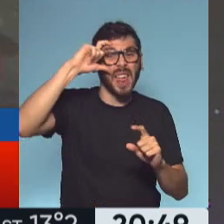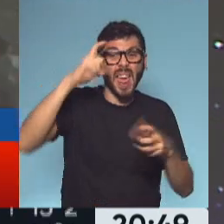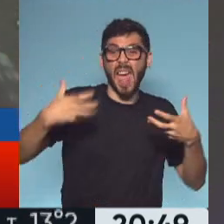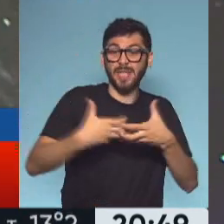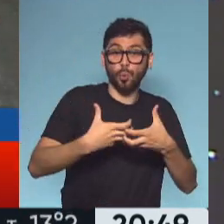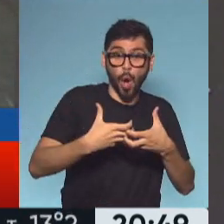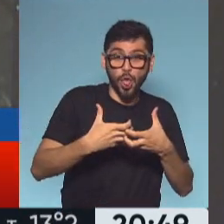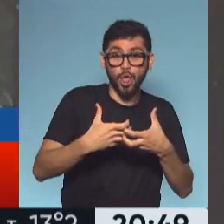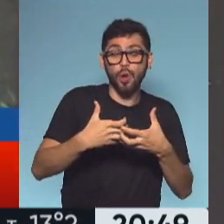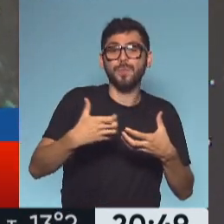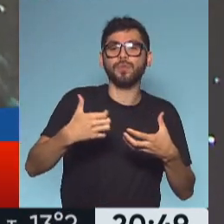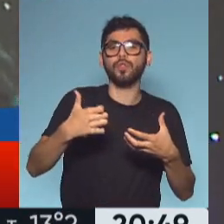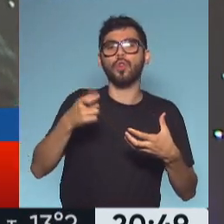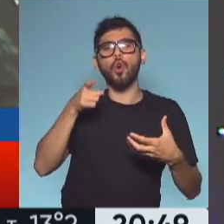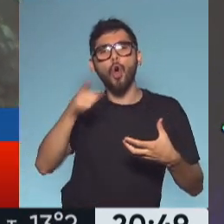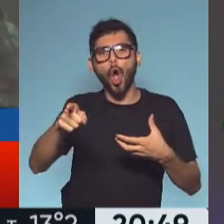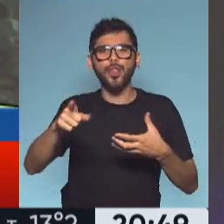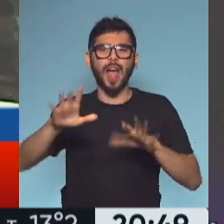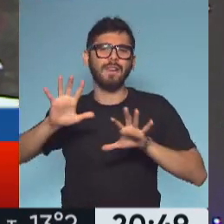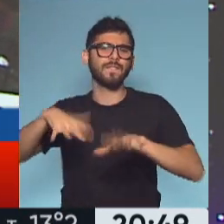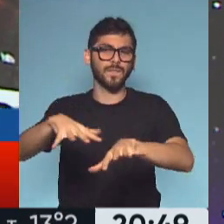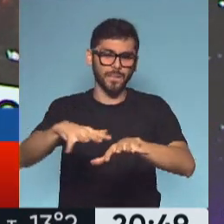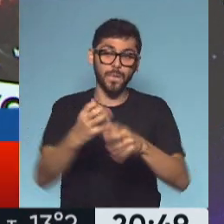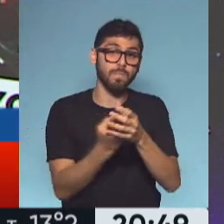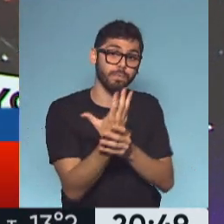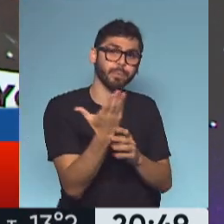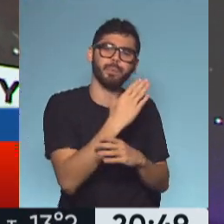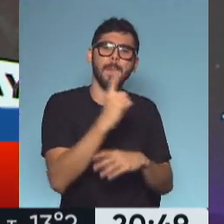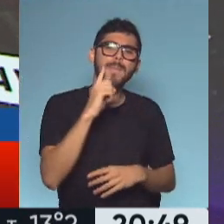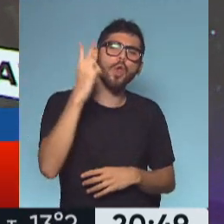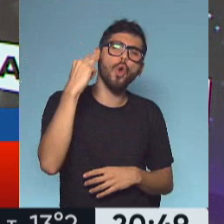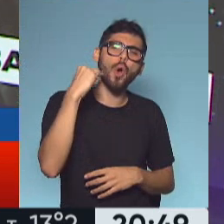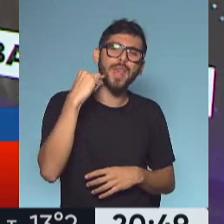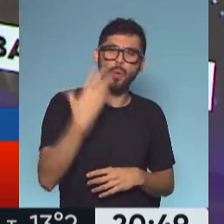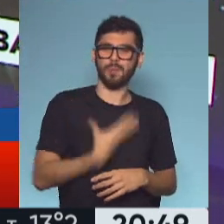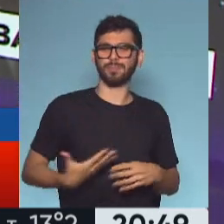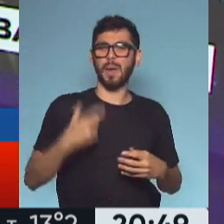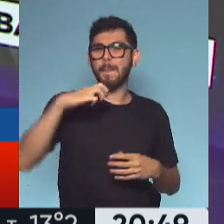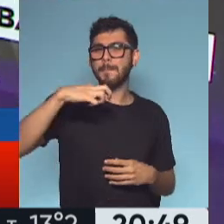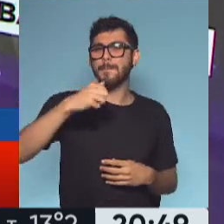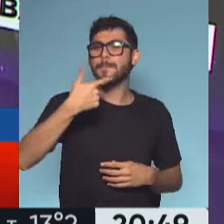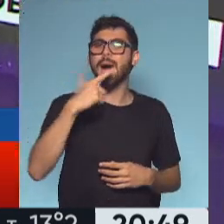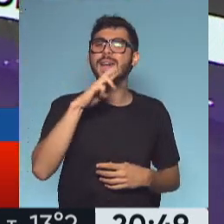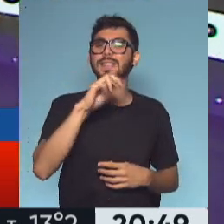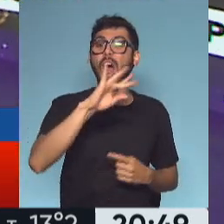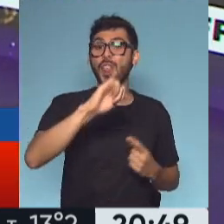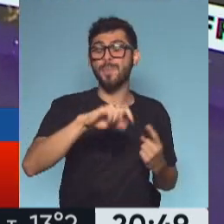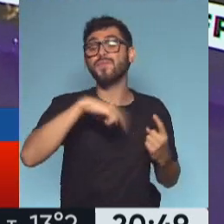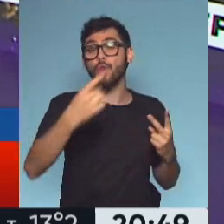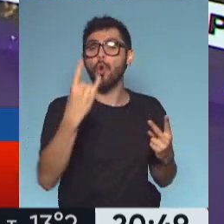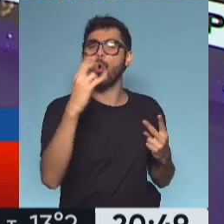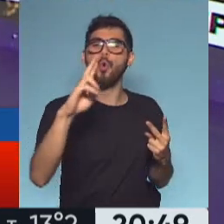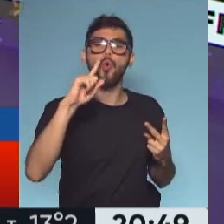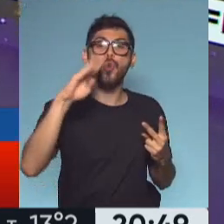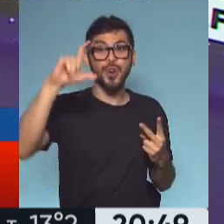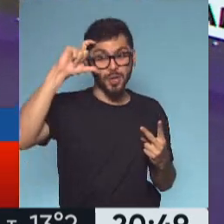fue creado durante el gobierno de Pastrana en el año 1999, pero que implementó Álvaro Uribe. Es decir, lo